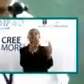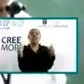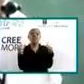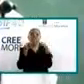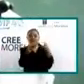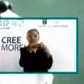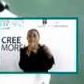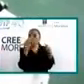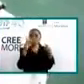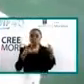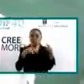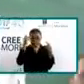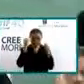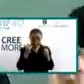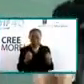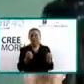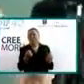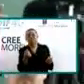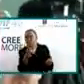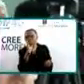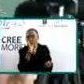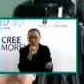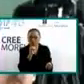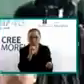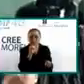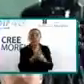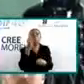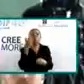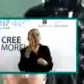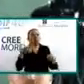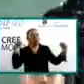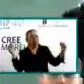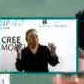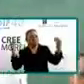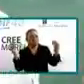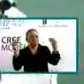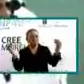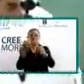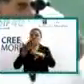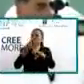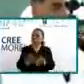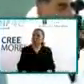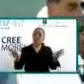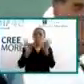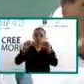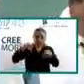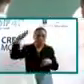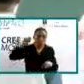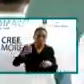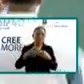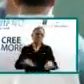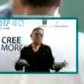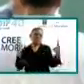no hay reforma, ¿eh? No salimos. Por eso dimos una batalla muy importante en Morelos, sin confrontación, con